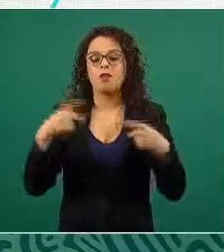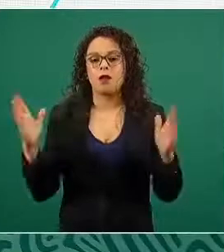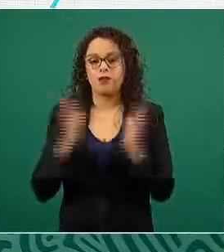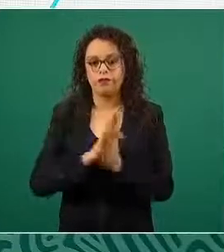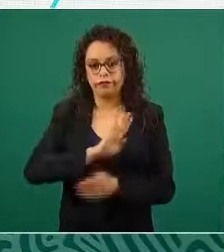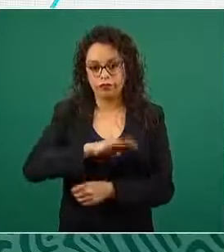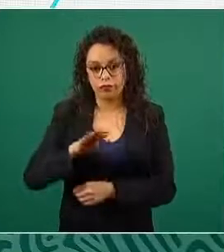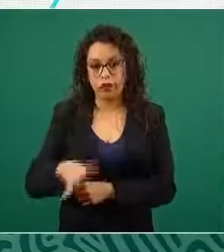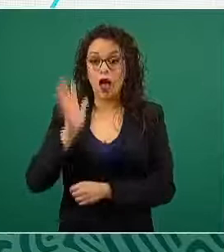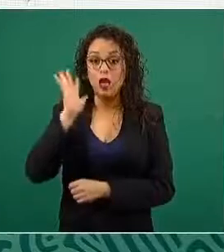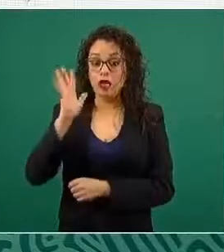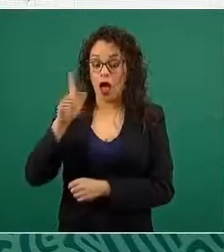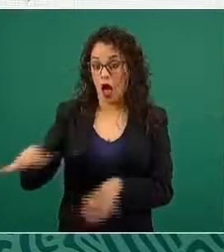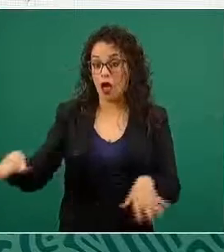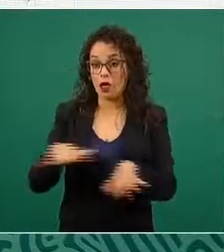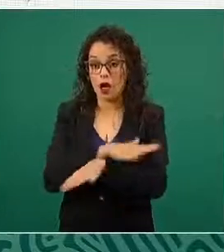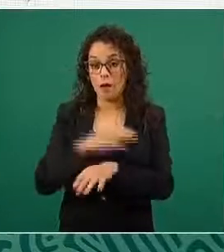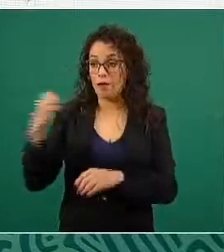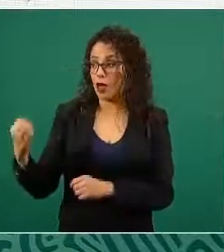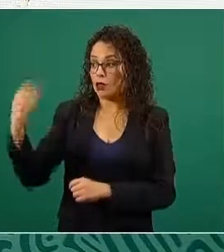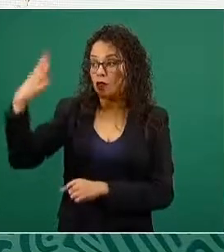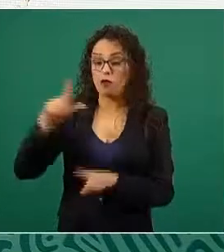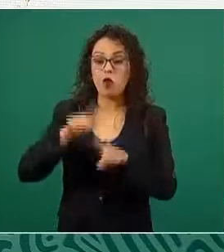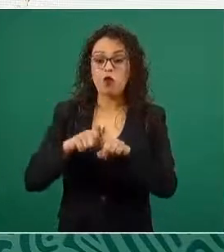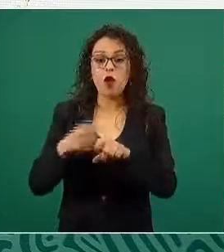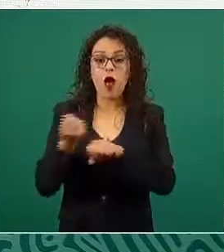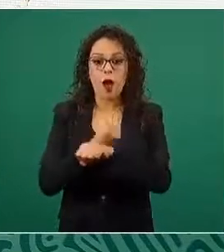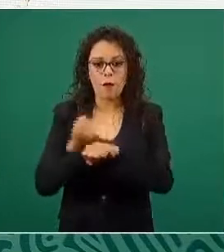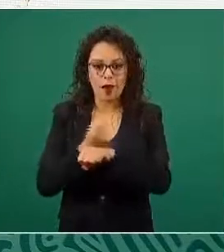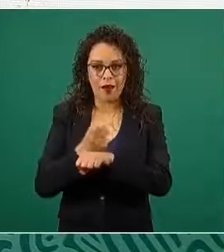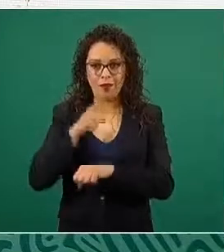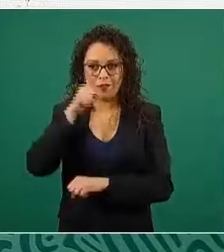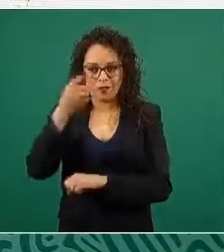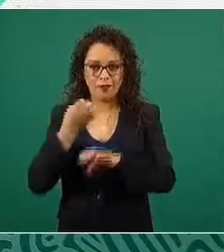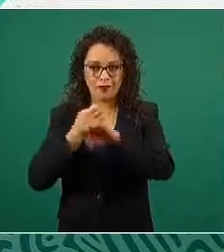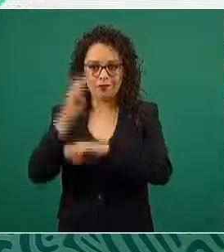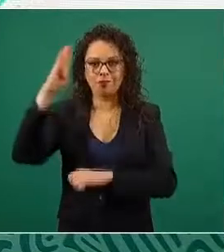amarillo Baja California Sur. La siguiente.